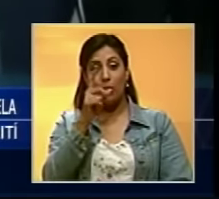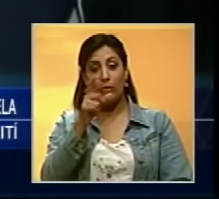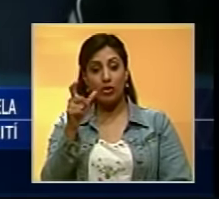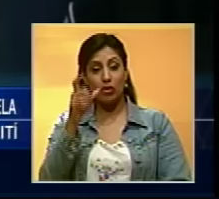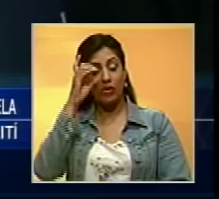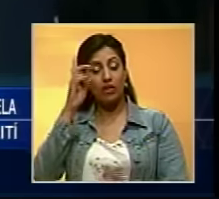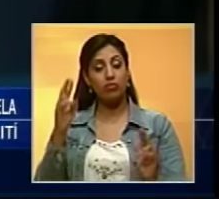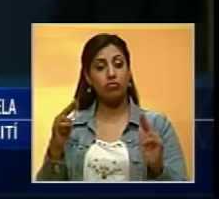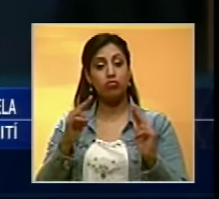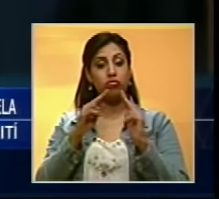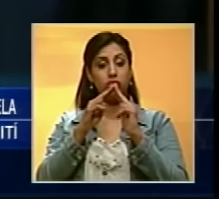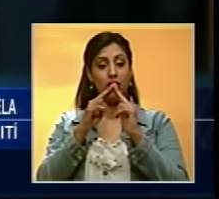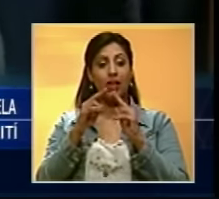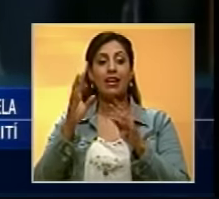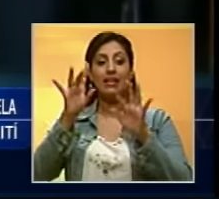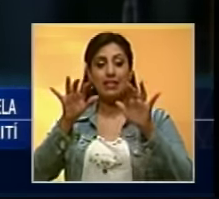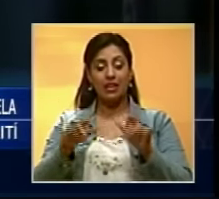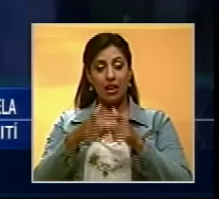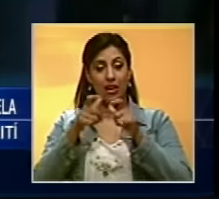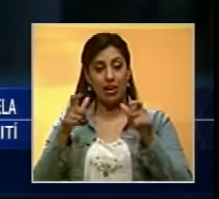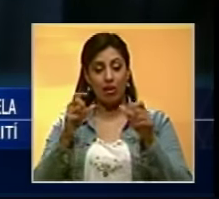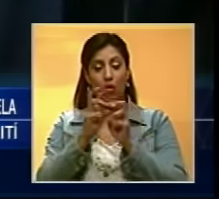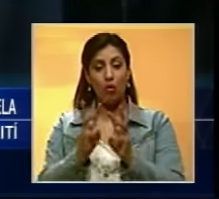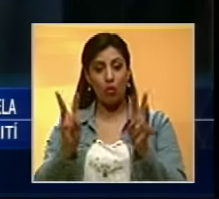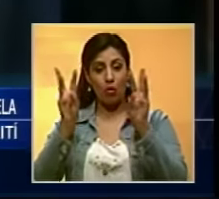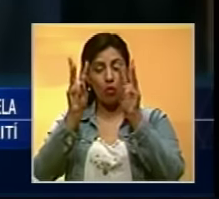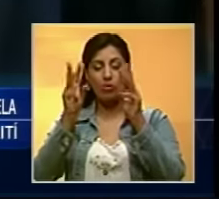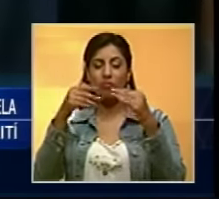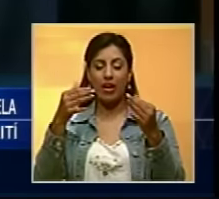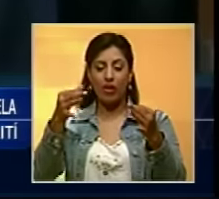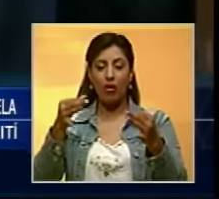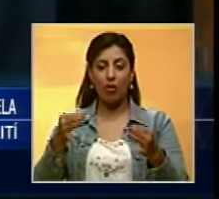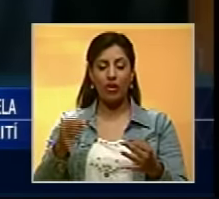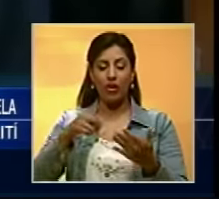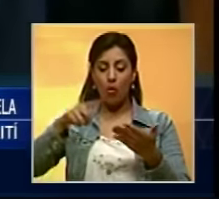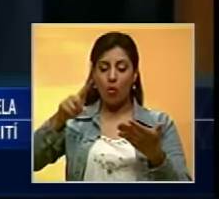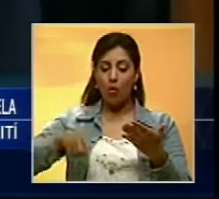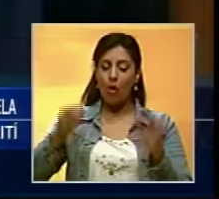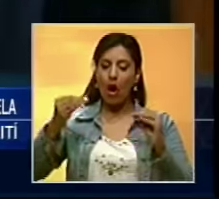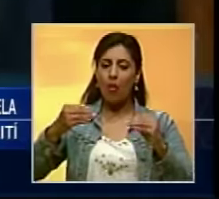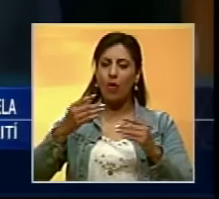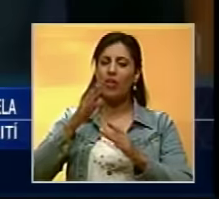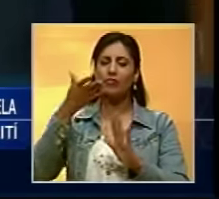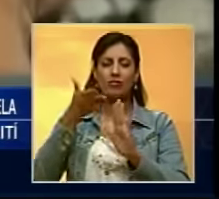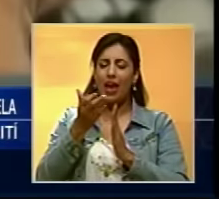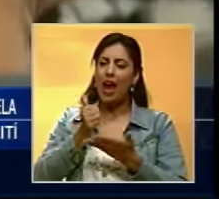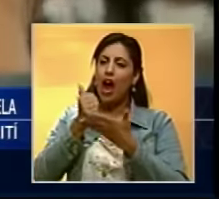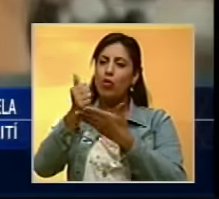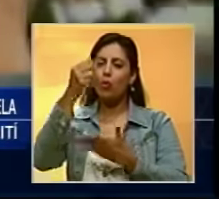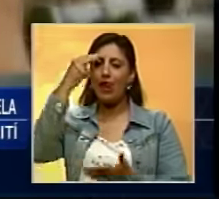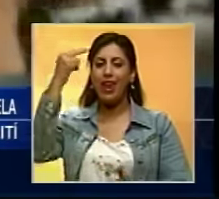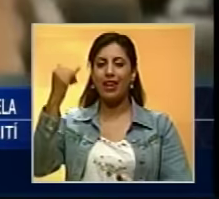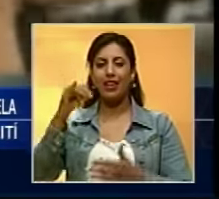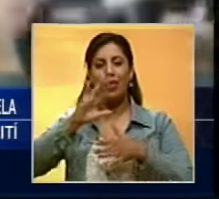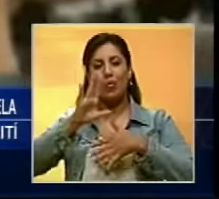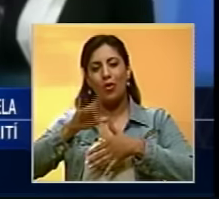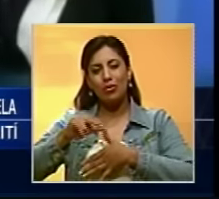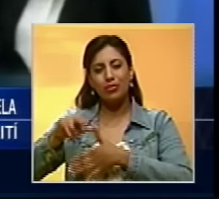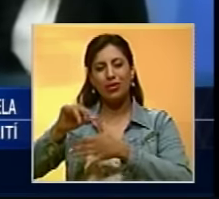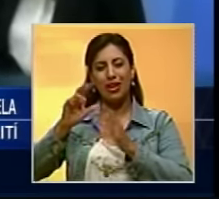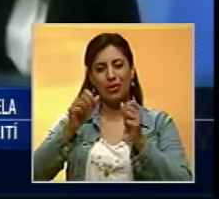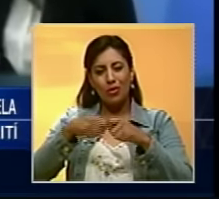charle se reunieron con el secretario general vany Moon para firmar un convenio con la finalidad de ayudar al país caribeño a